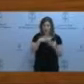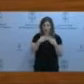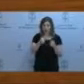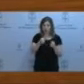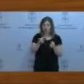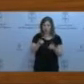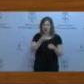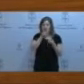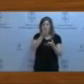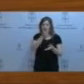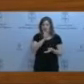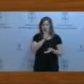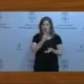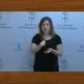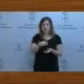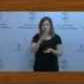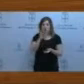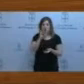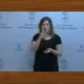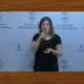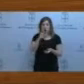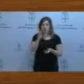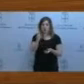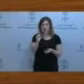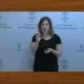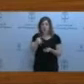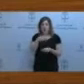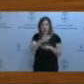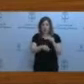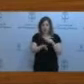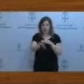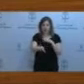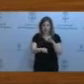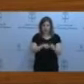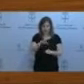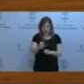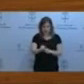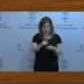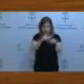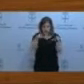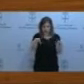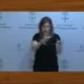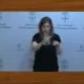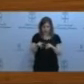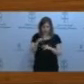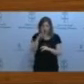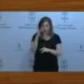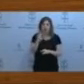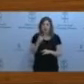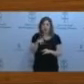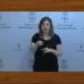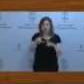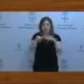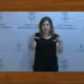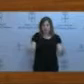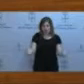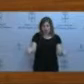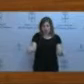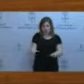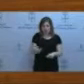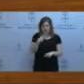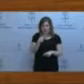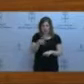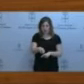cómo desde SOGEPSA, que fue donde se hicieron las expropiaciones para la limpieza de la finca en sí, se dijo que